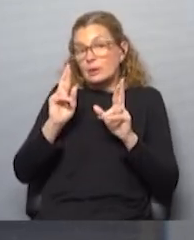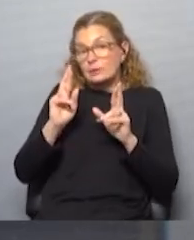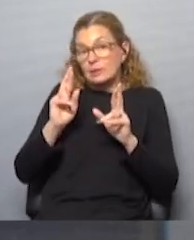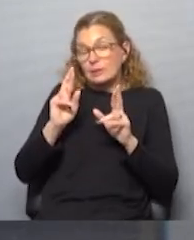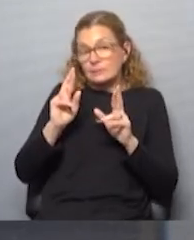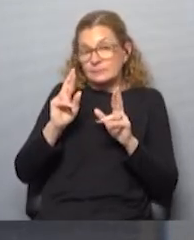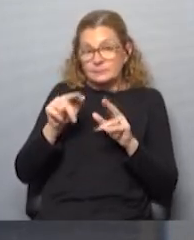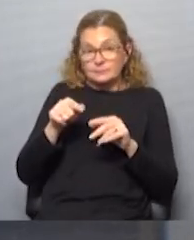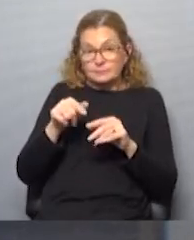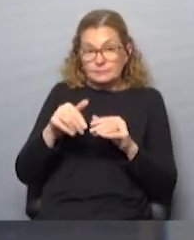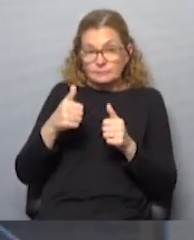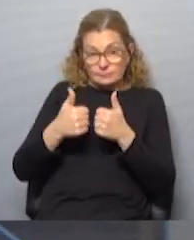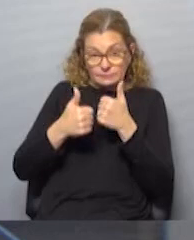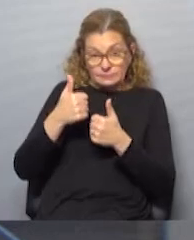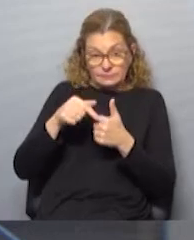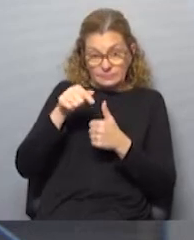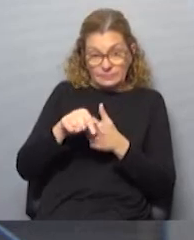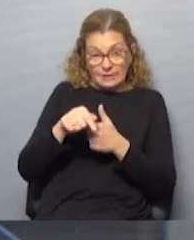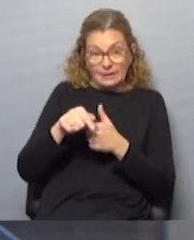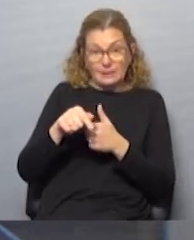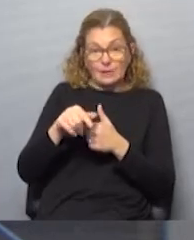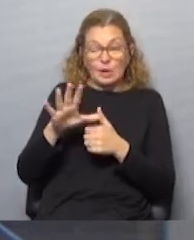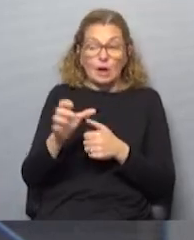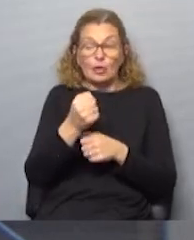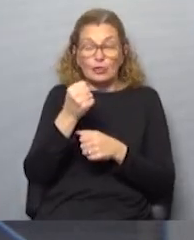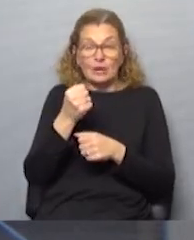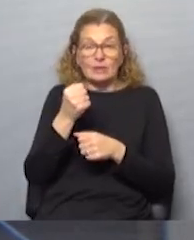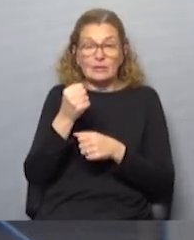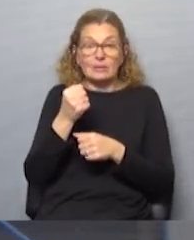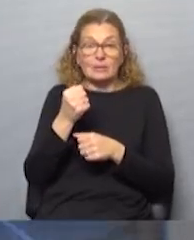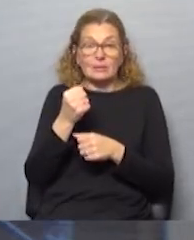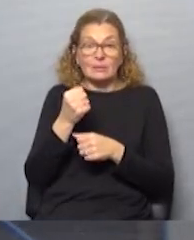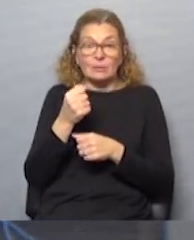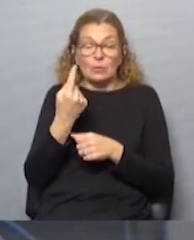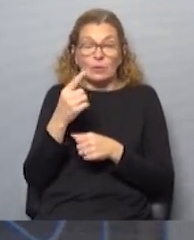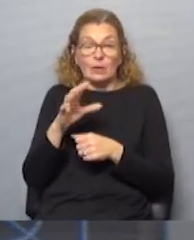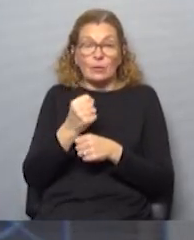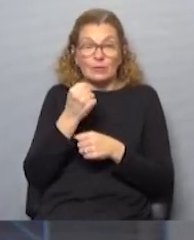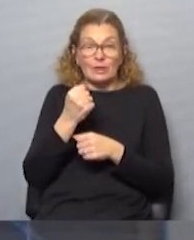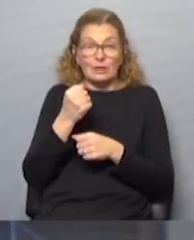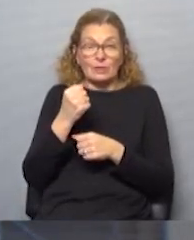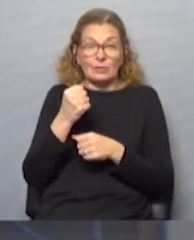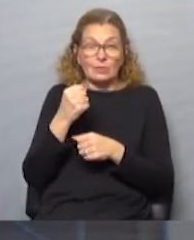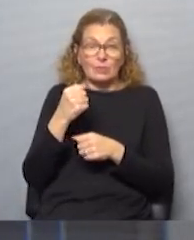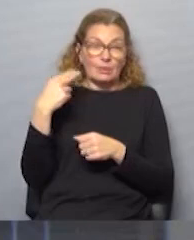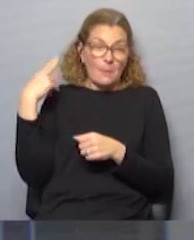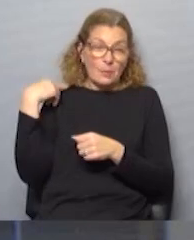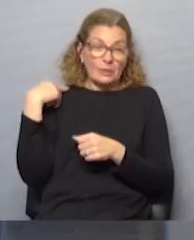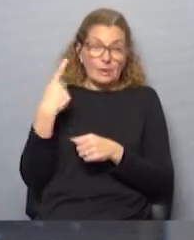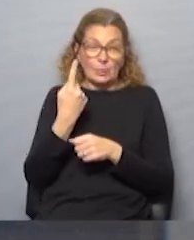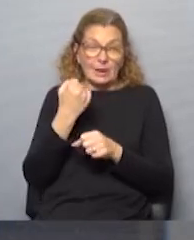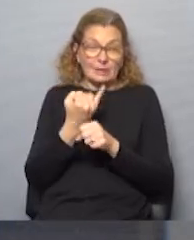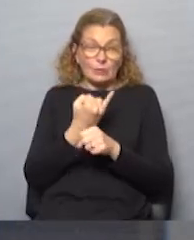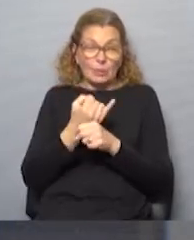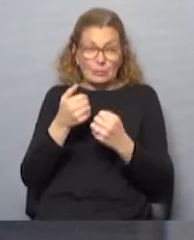que competir por eso y en una de esas conseguís y en una de esas con seis algún cargo en una institución pero de repente no entonces